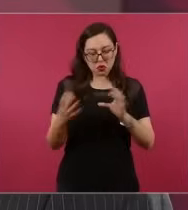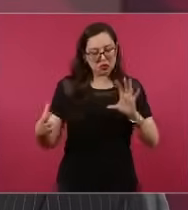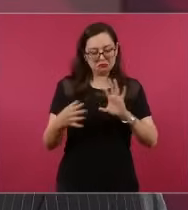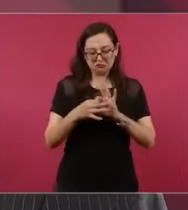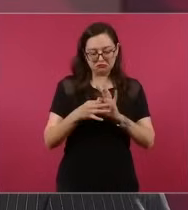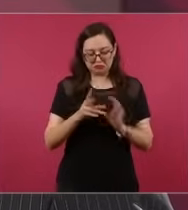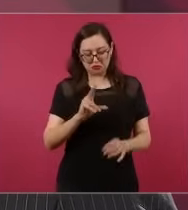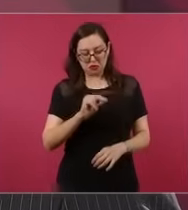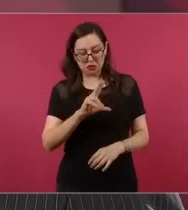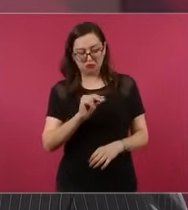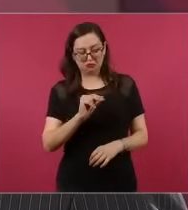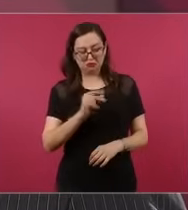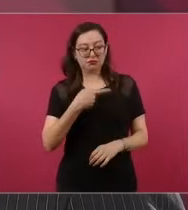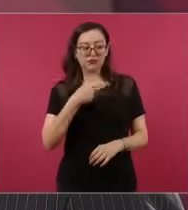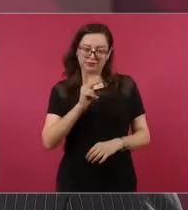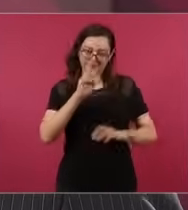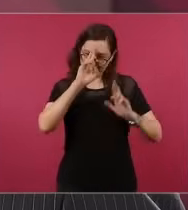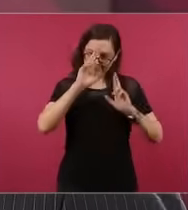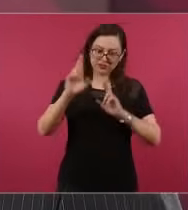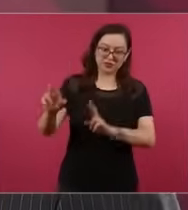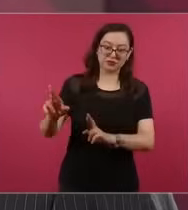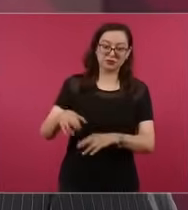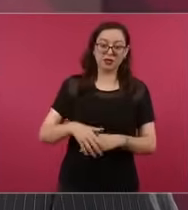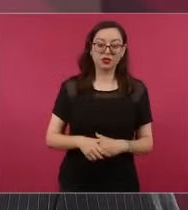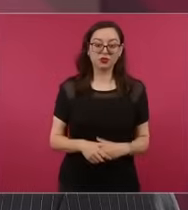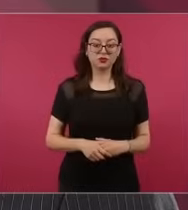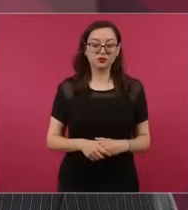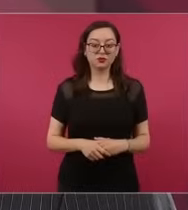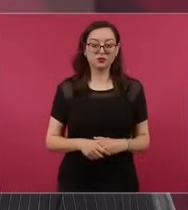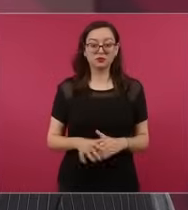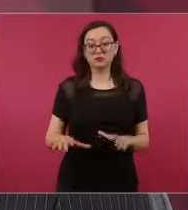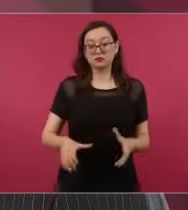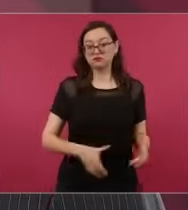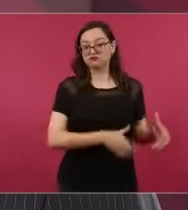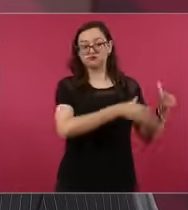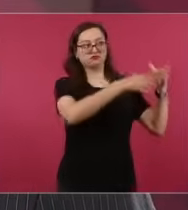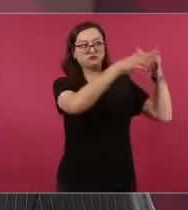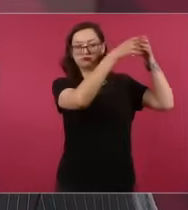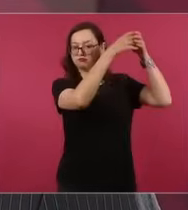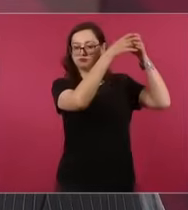al pueblo, no sentirnos más.